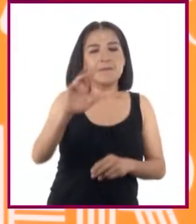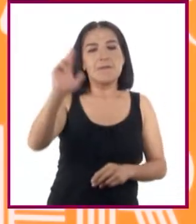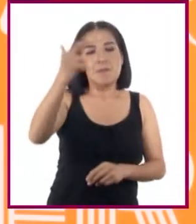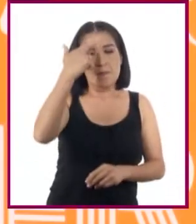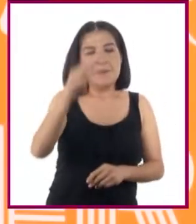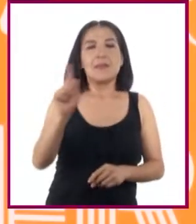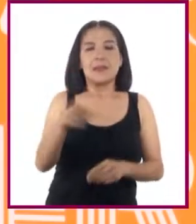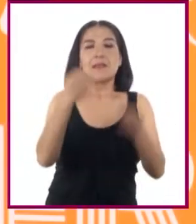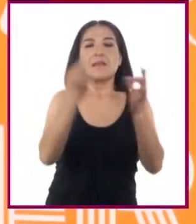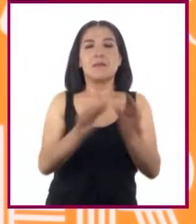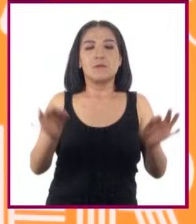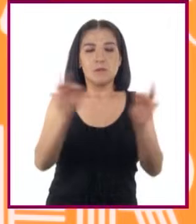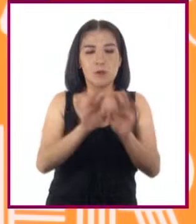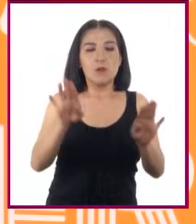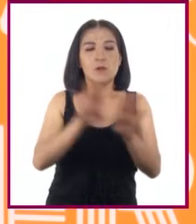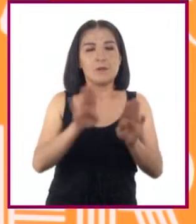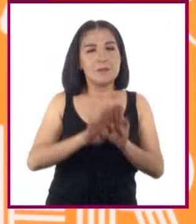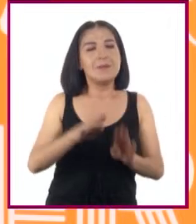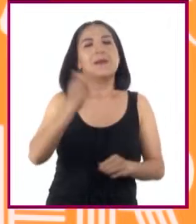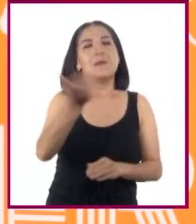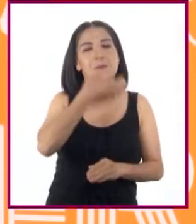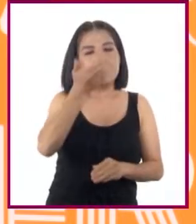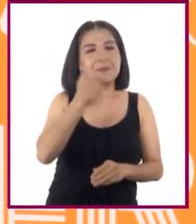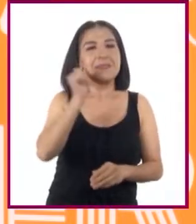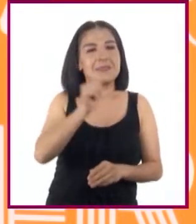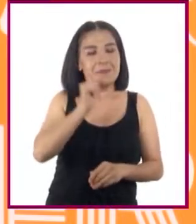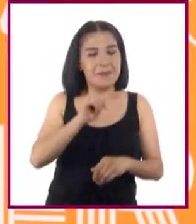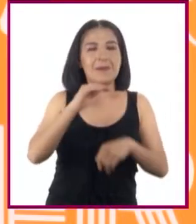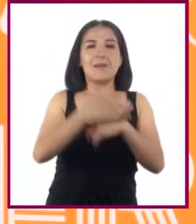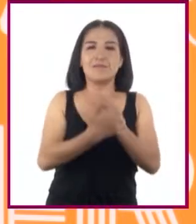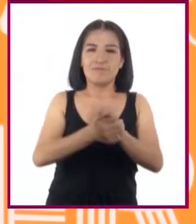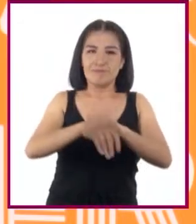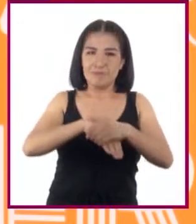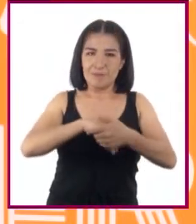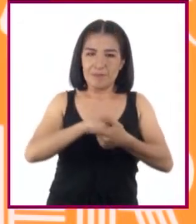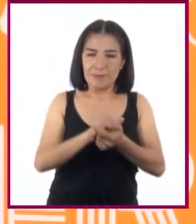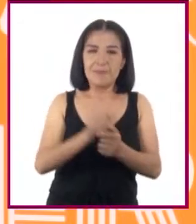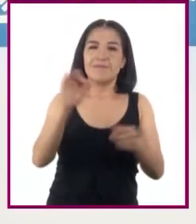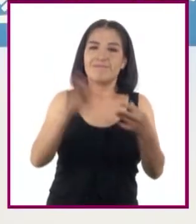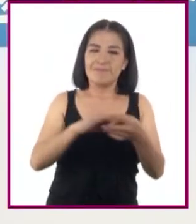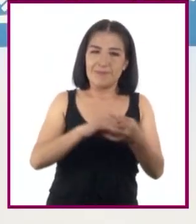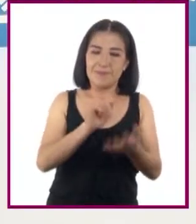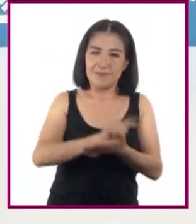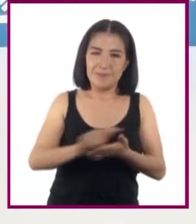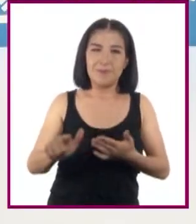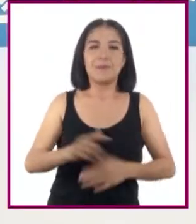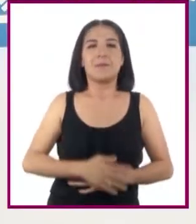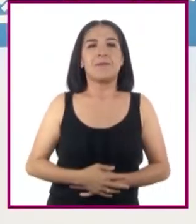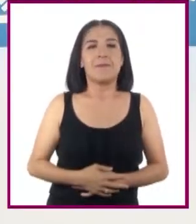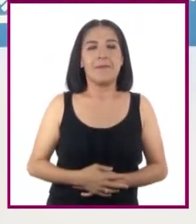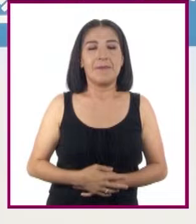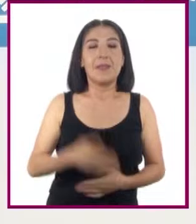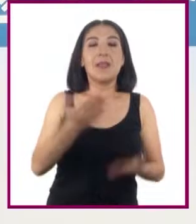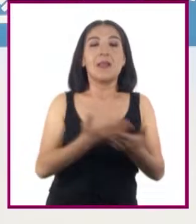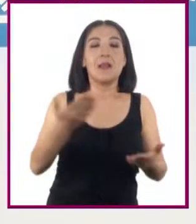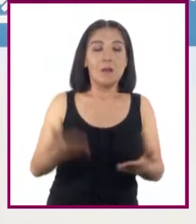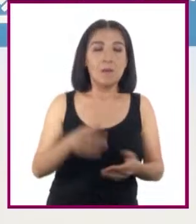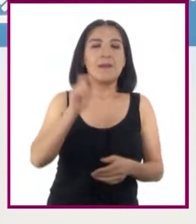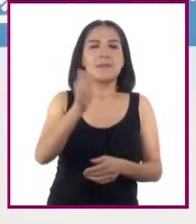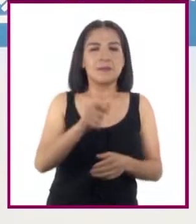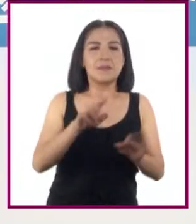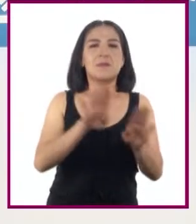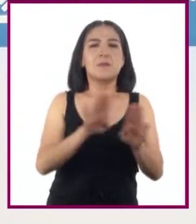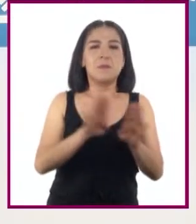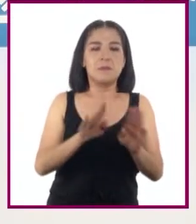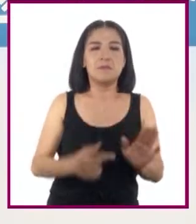es importante mantener buenos hábitos de higiene, como el lavado de manos constante. En esta sesión abordaremos